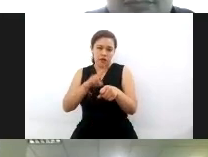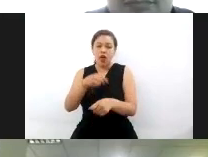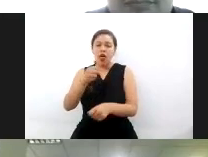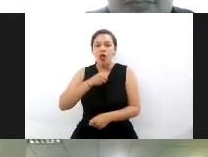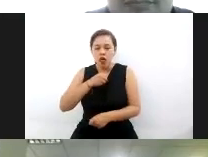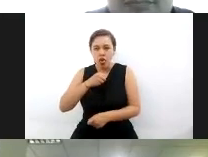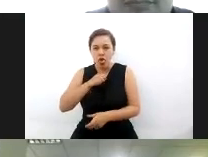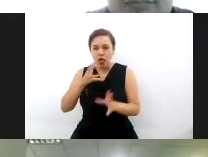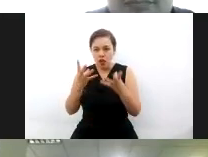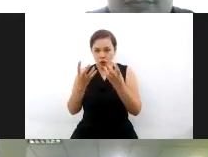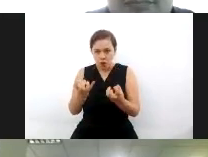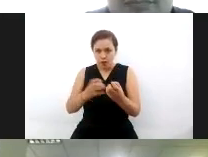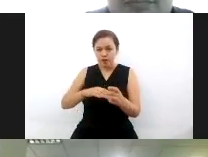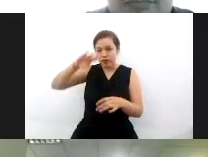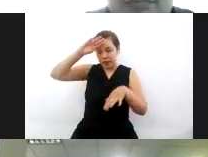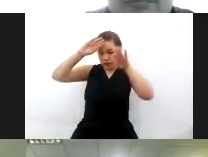seca, fiebre alta,